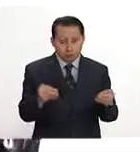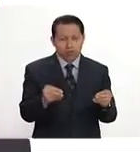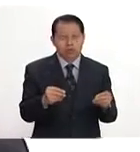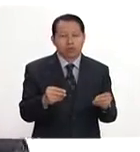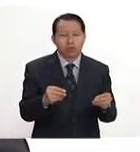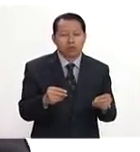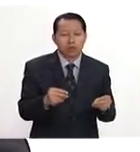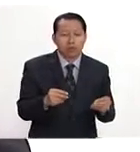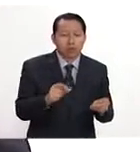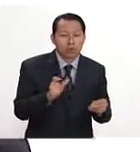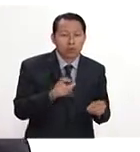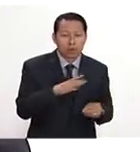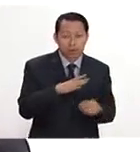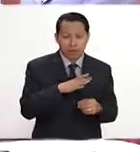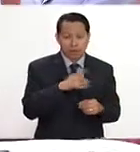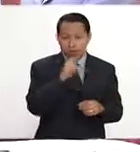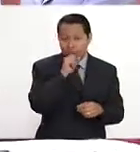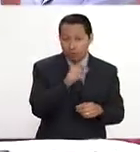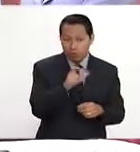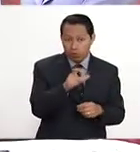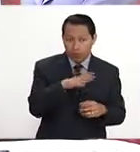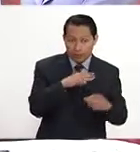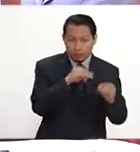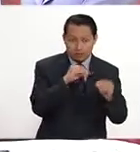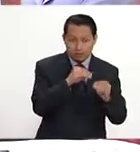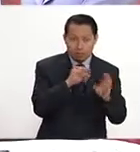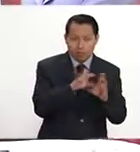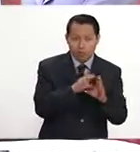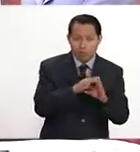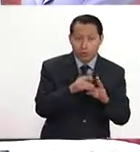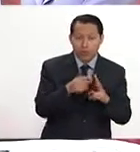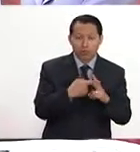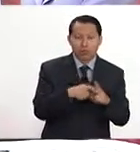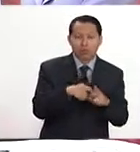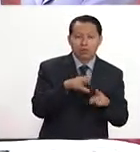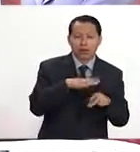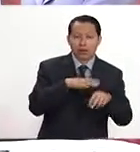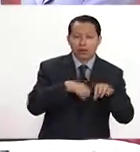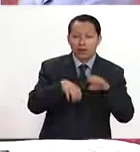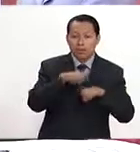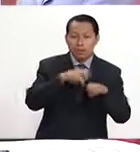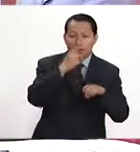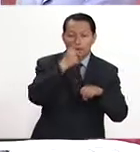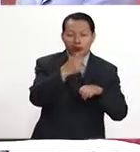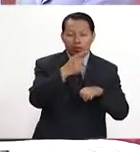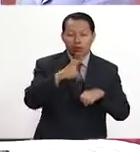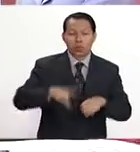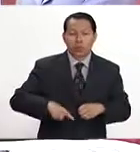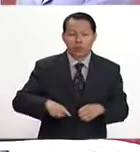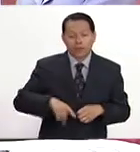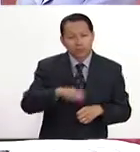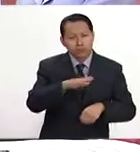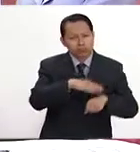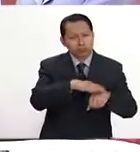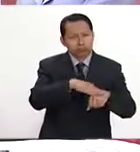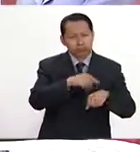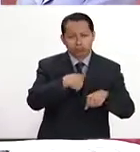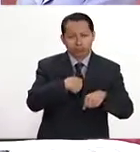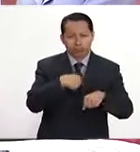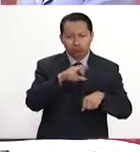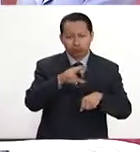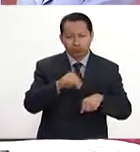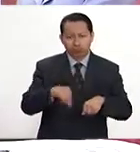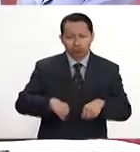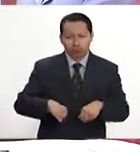sea, cuando en el transcurso de las negociaciones, como ya ha empezado a pasar, las empresas le digan a su gobierno, oiga, a mí no me